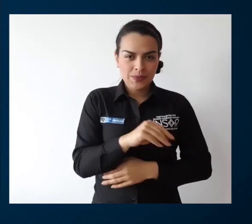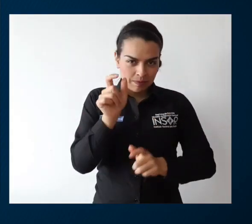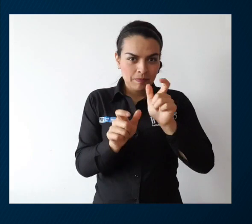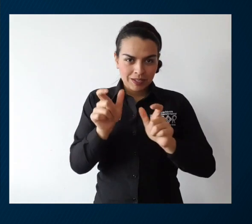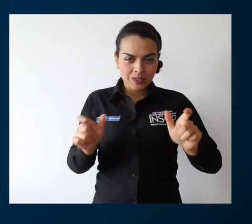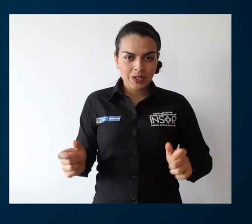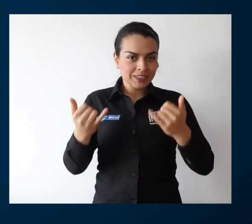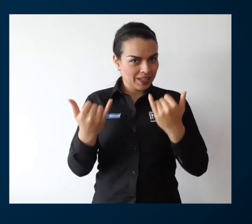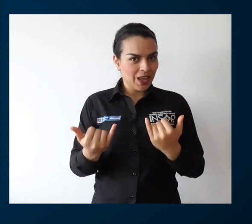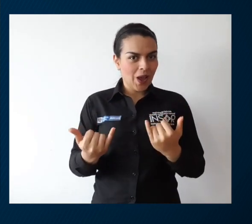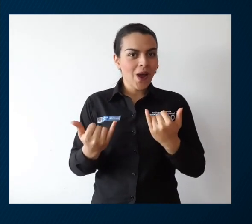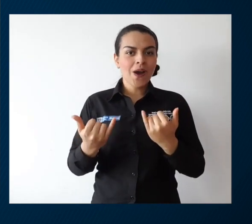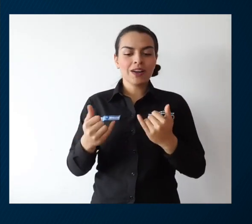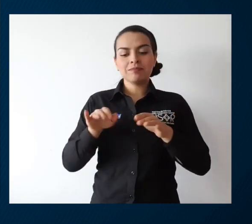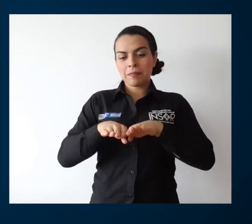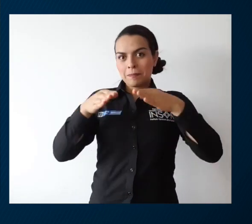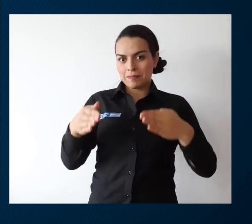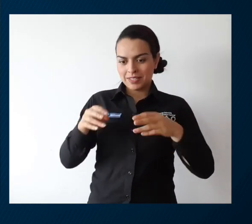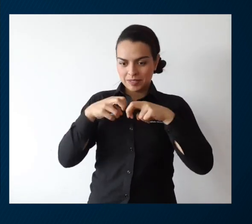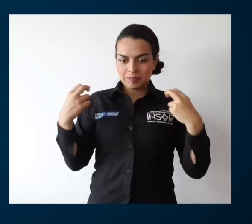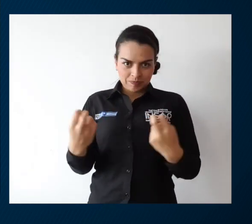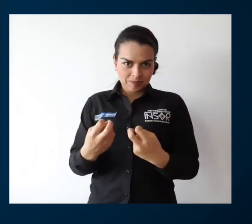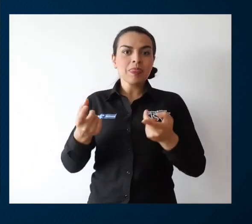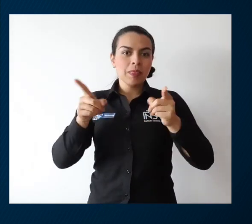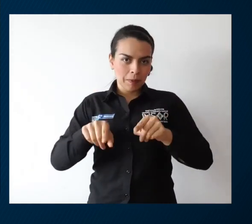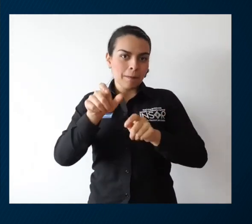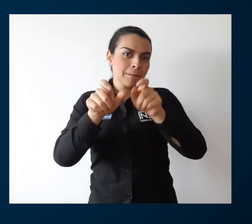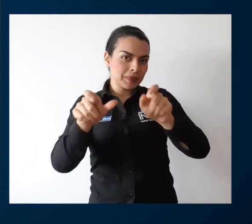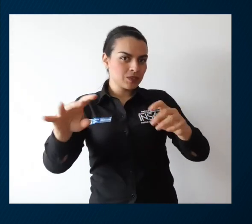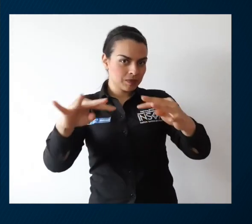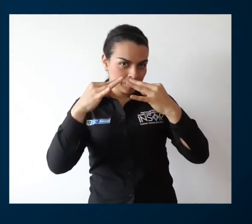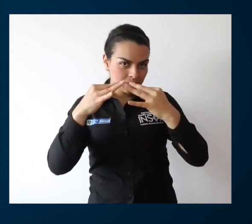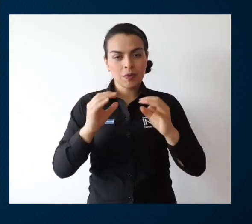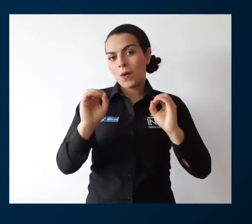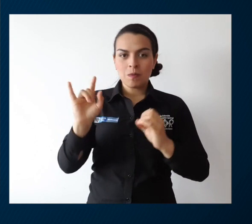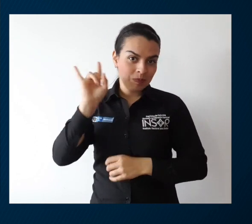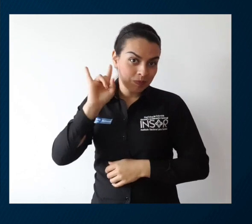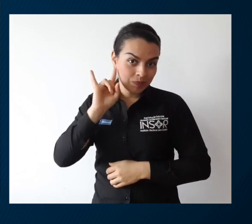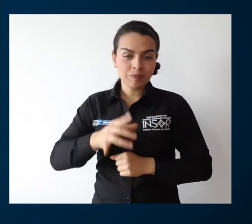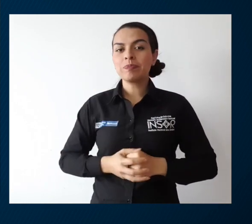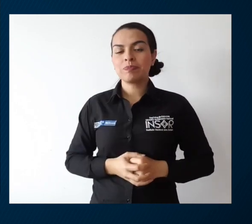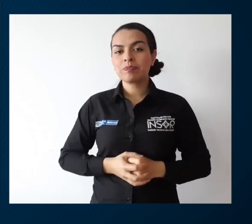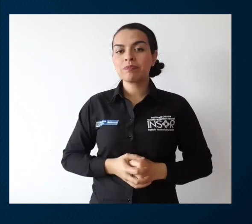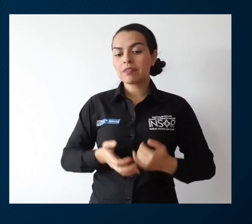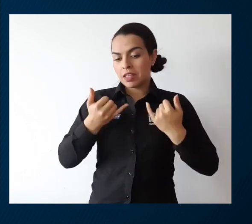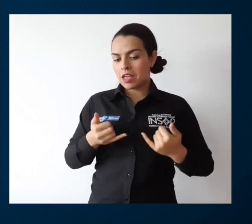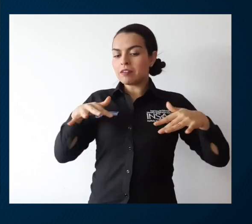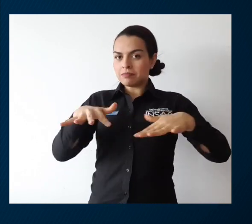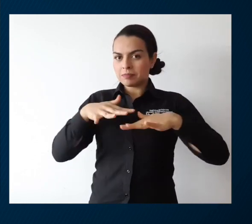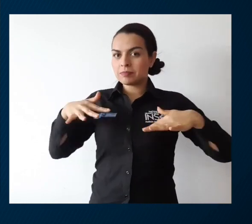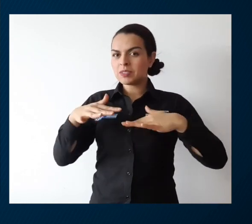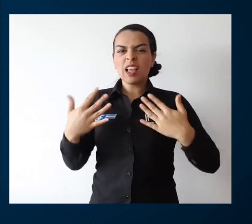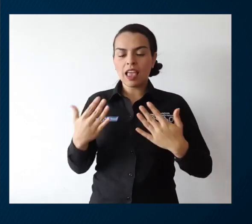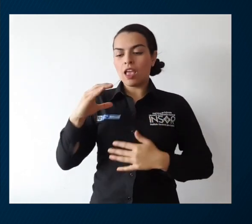cordial saludo para todos, para los que me acompañan en la mesa y todos los que nos escuchan y ven. Les damos la bienvenida a